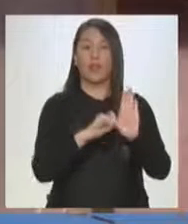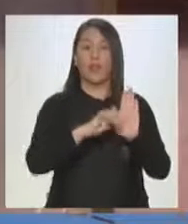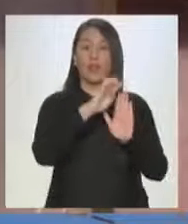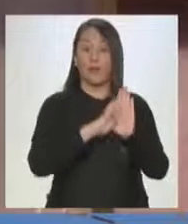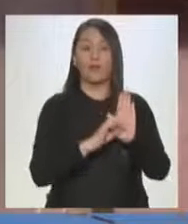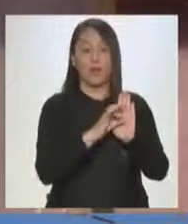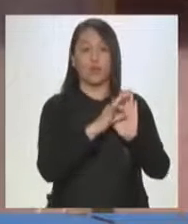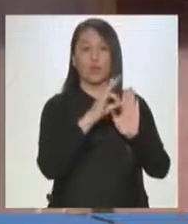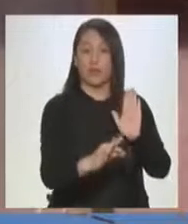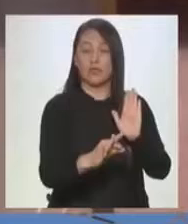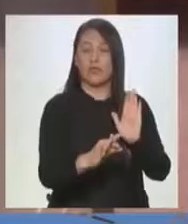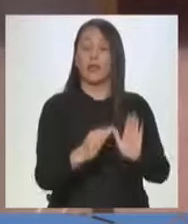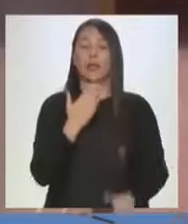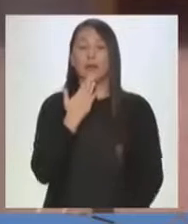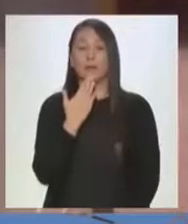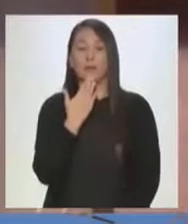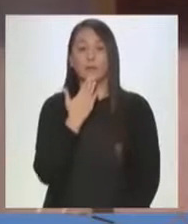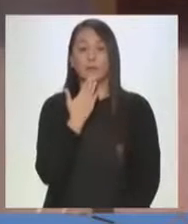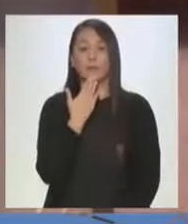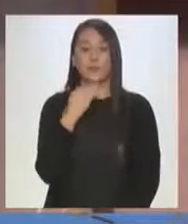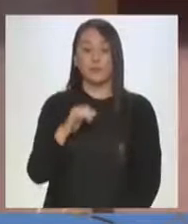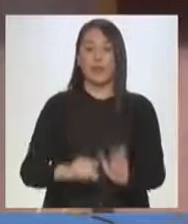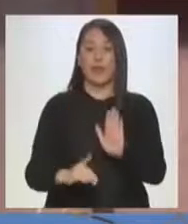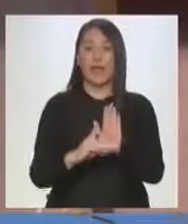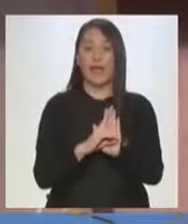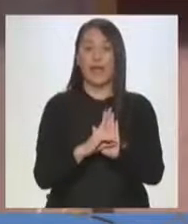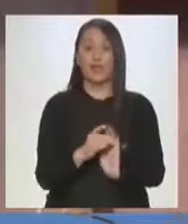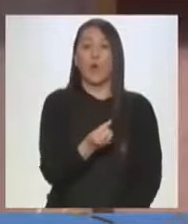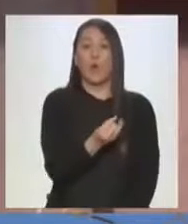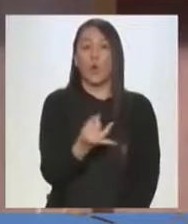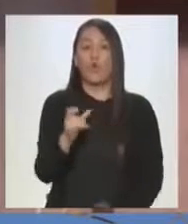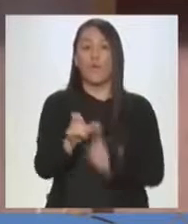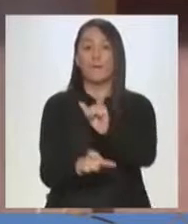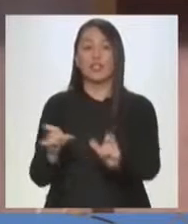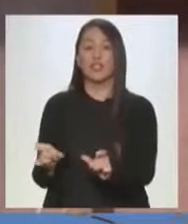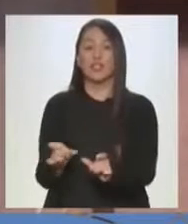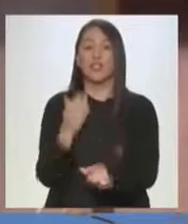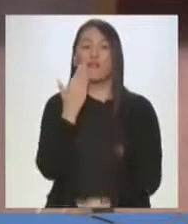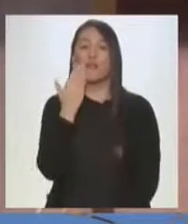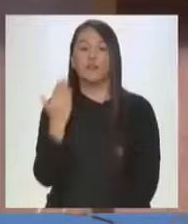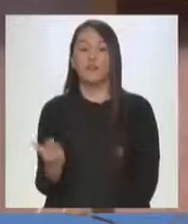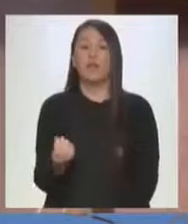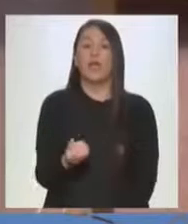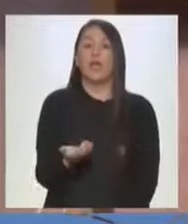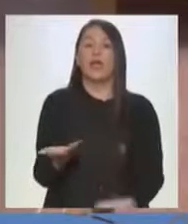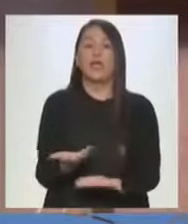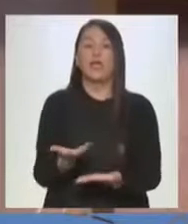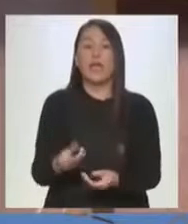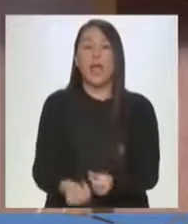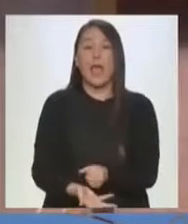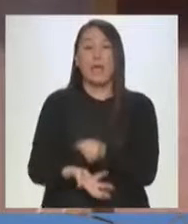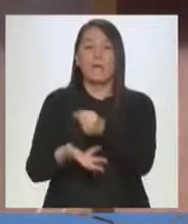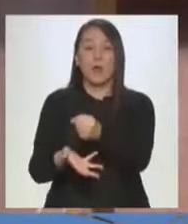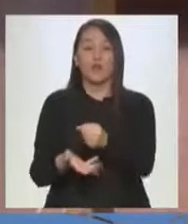hubiera establecido. Asimismo, señalaba que el decreto determinaría el número de beneficiarios, su monto limitado a lo señalado en el presente proyecto de ley,